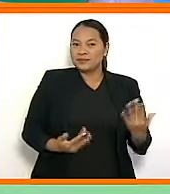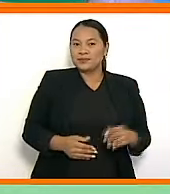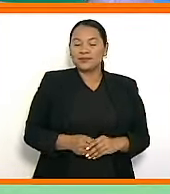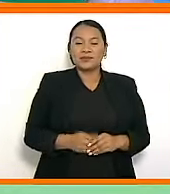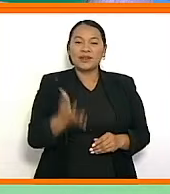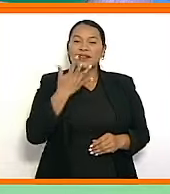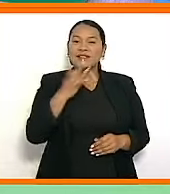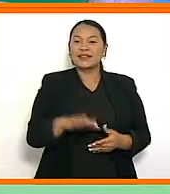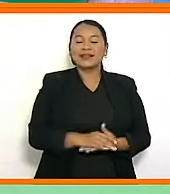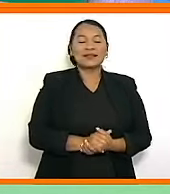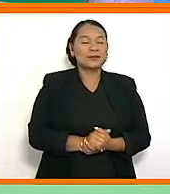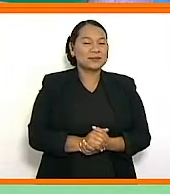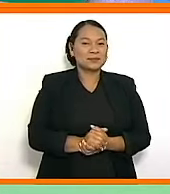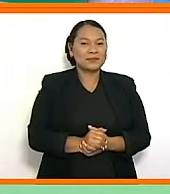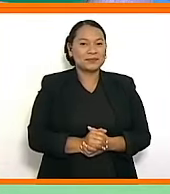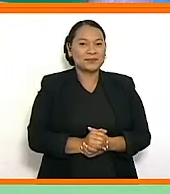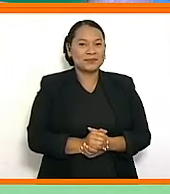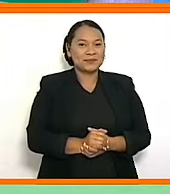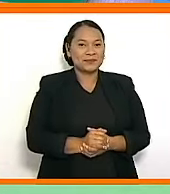suerte.